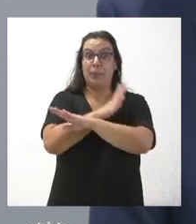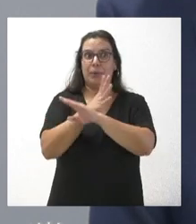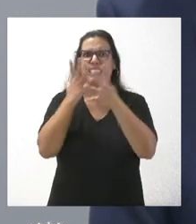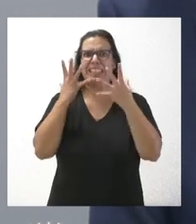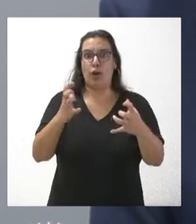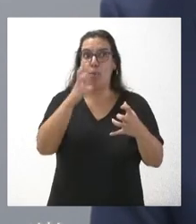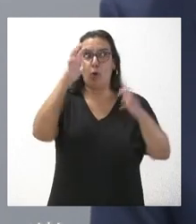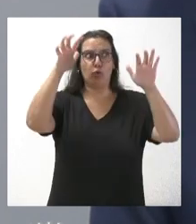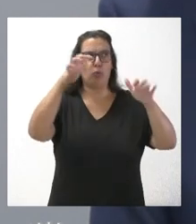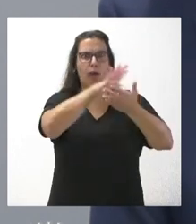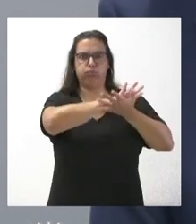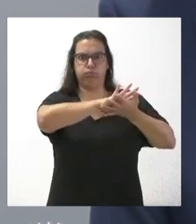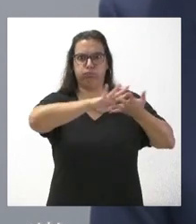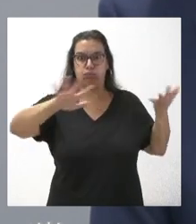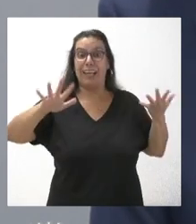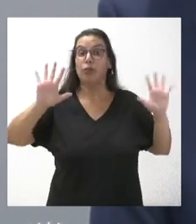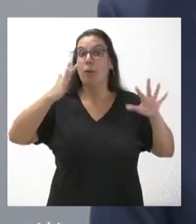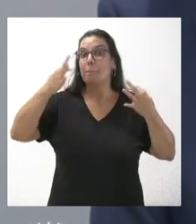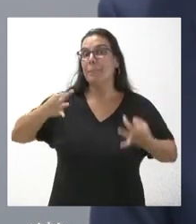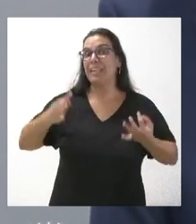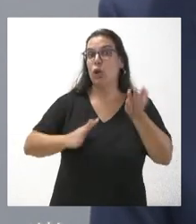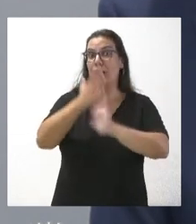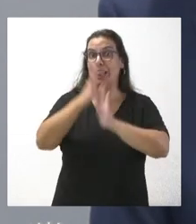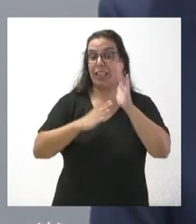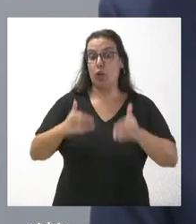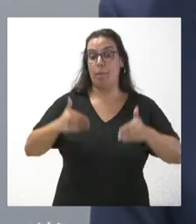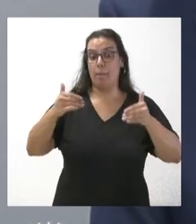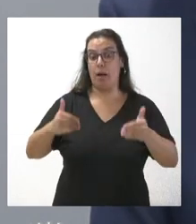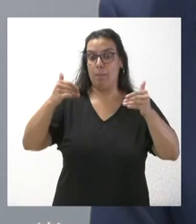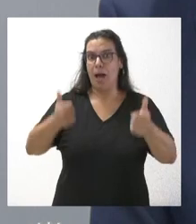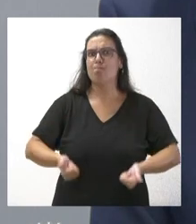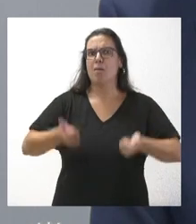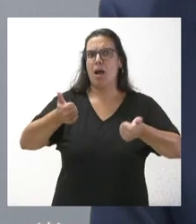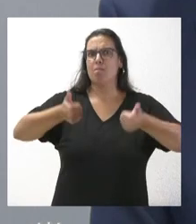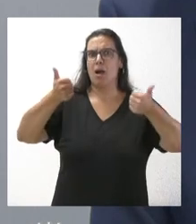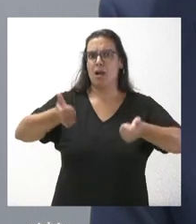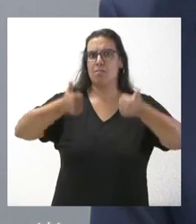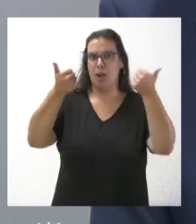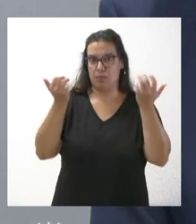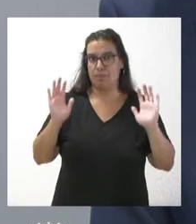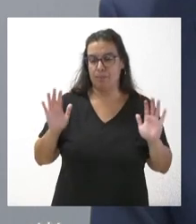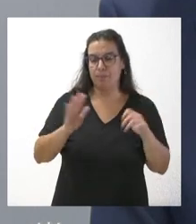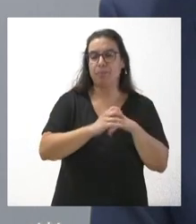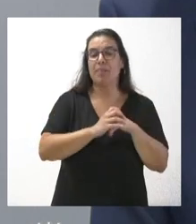con lo cual el riesgo de incendios forestales se va incrementando a medida que pasa el tiempo. tenemos ahora 4 o 3 días